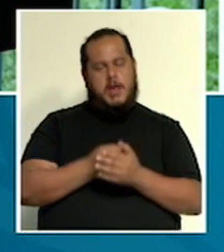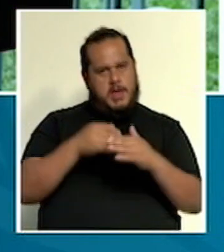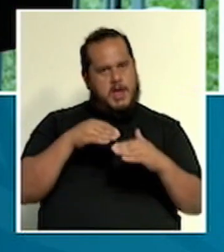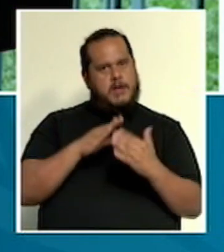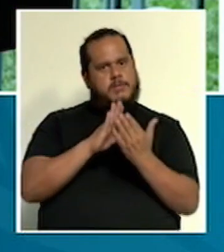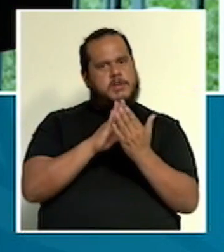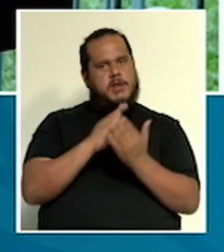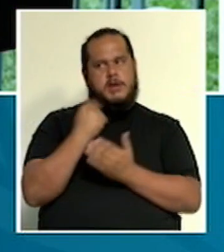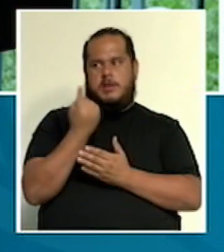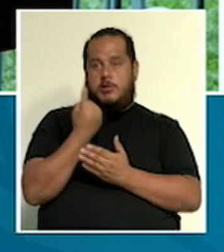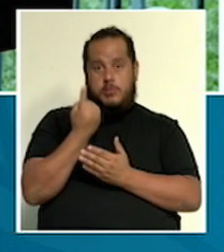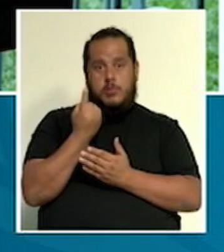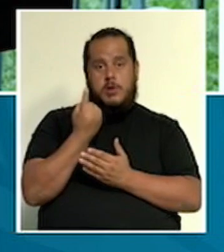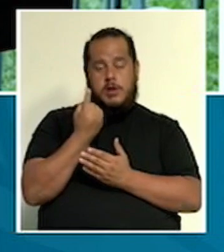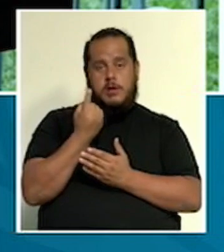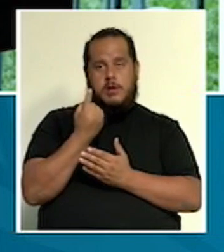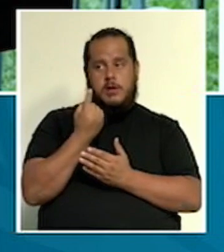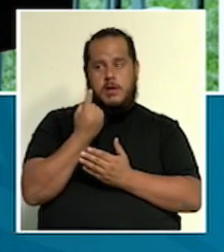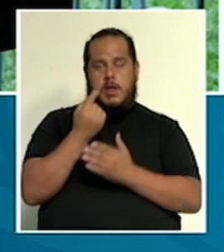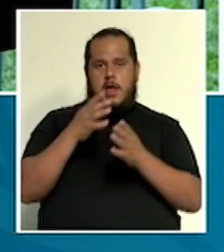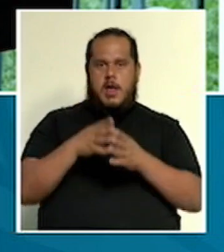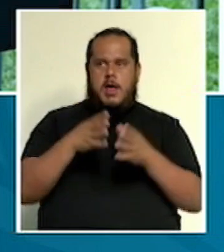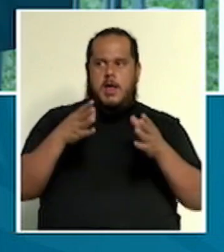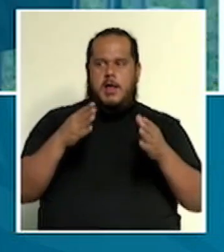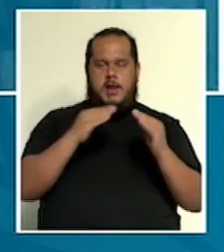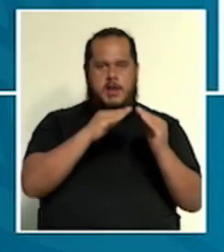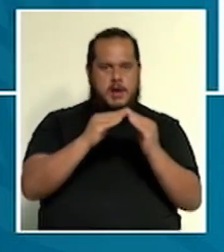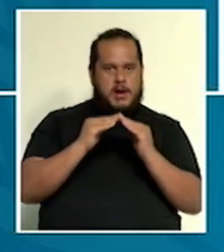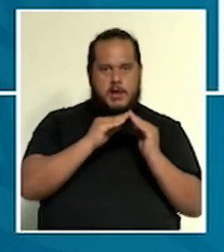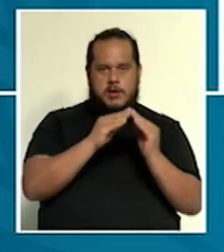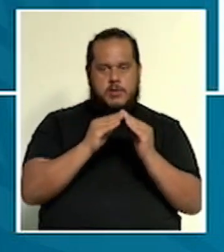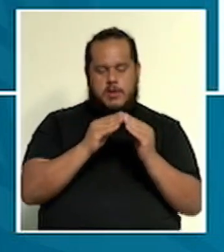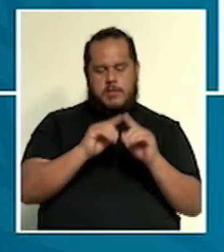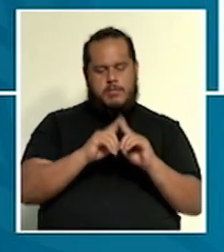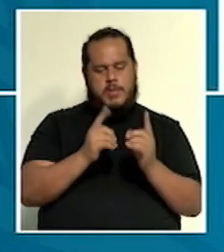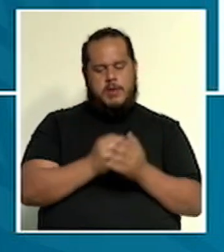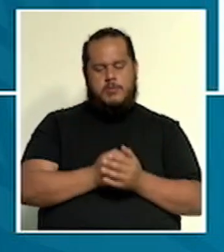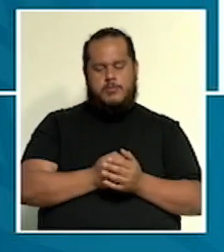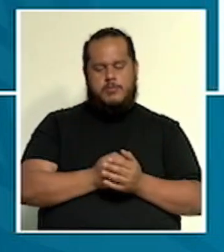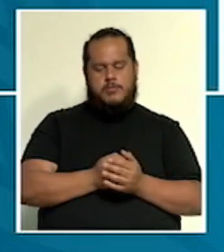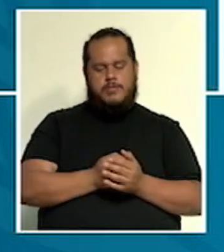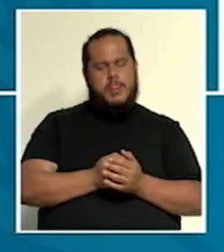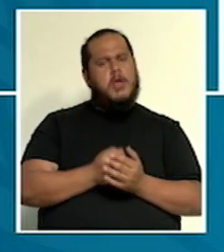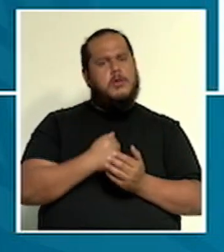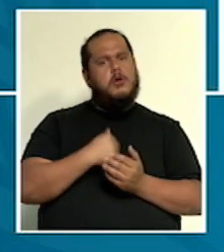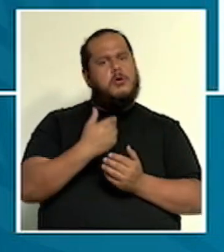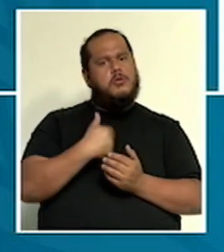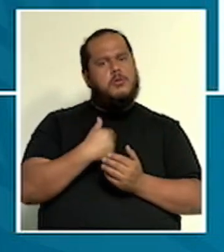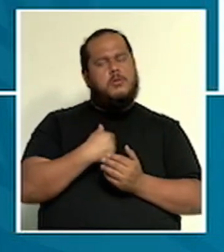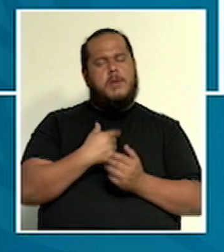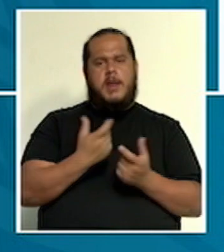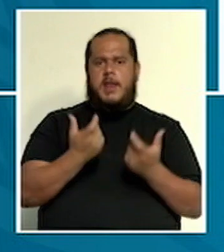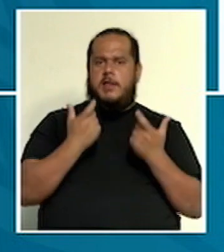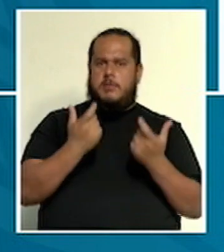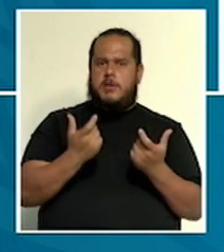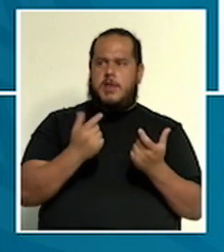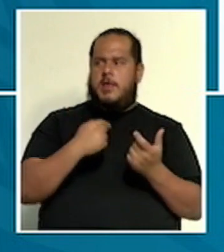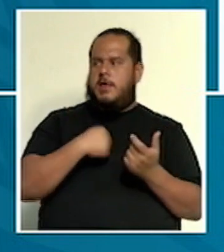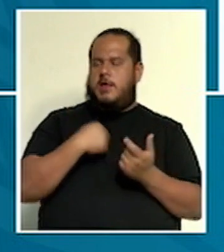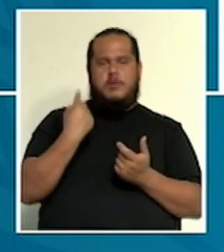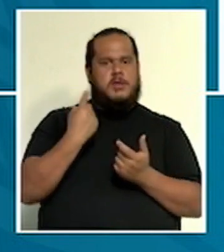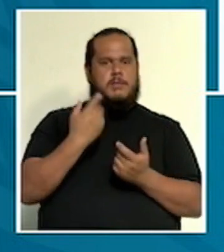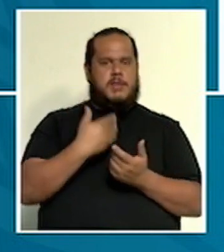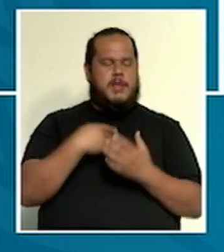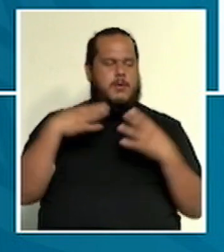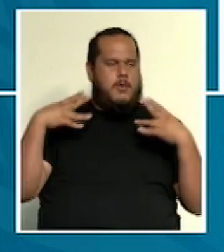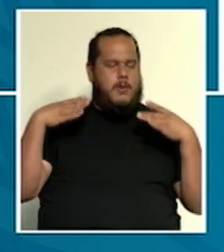enfrentarse sola a la gran ciudad, pero tuve la maravillosa suerte, que yo siempre tengo